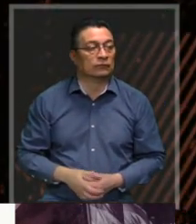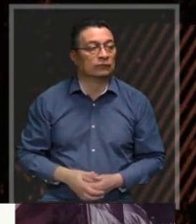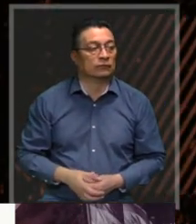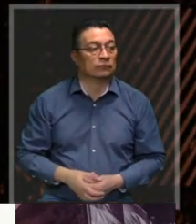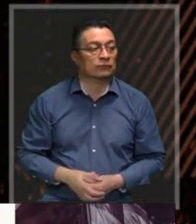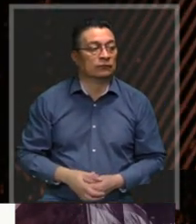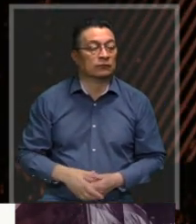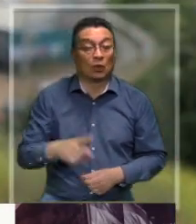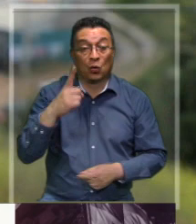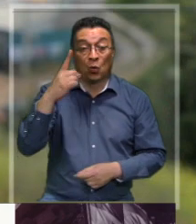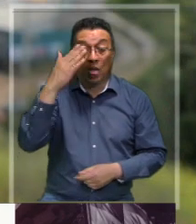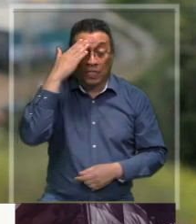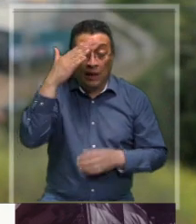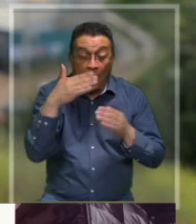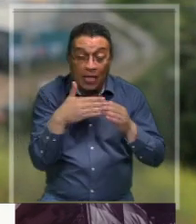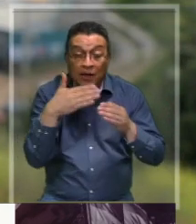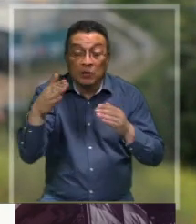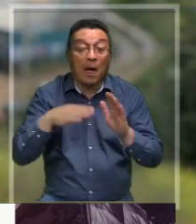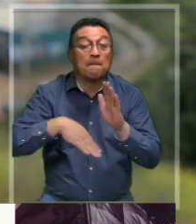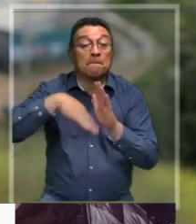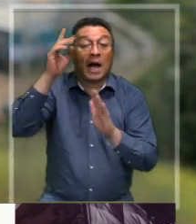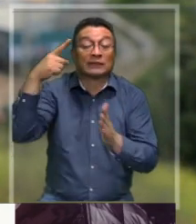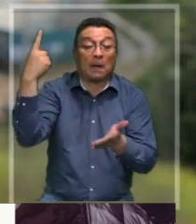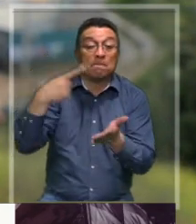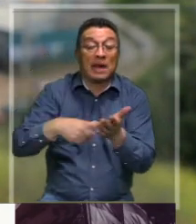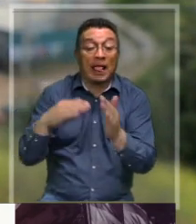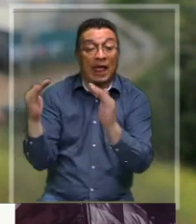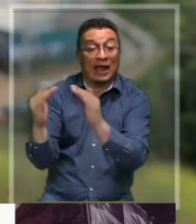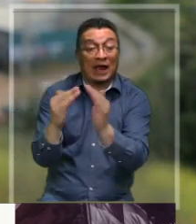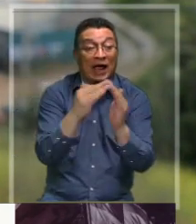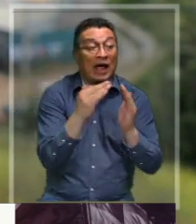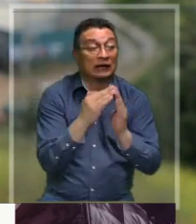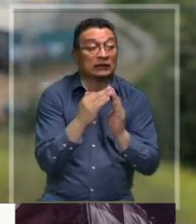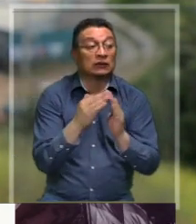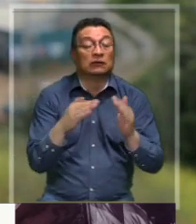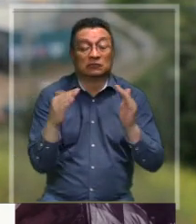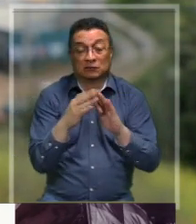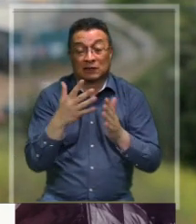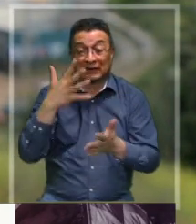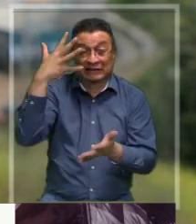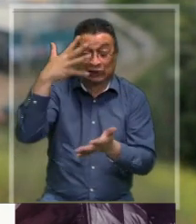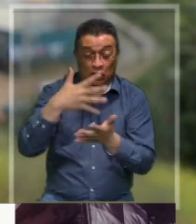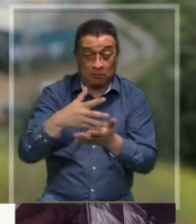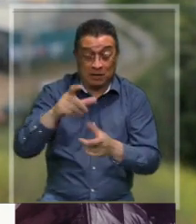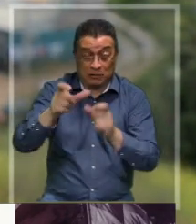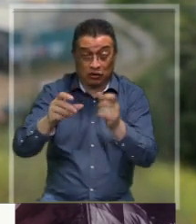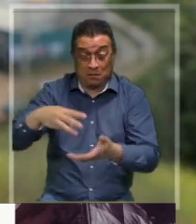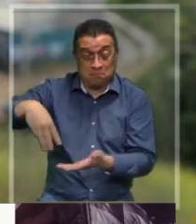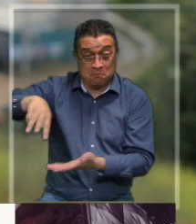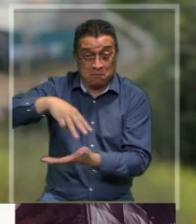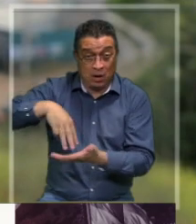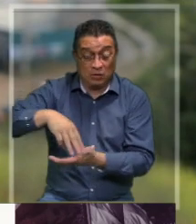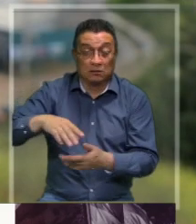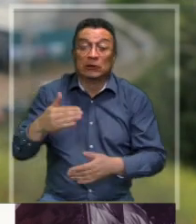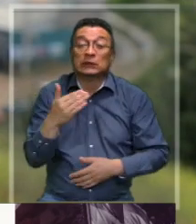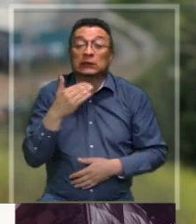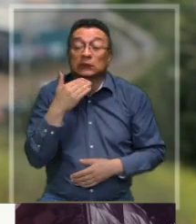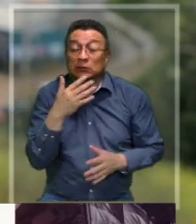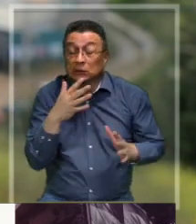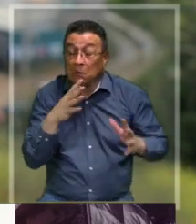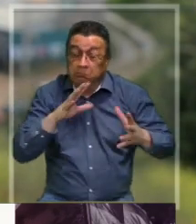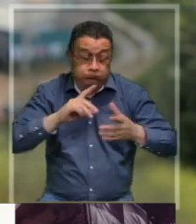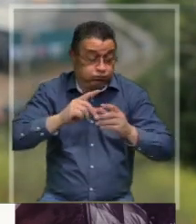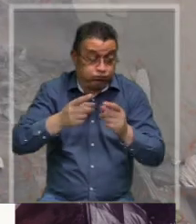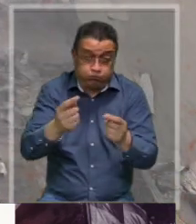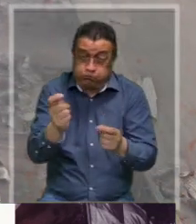Al día siguiente, más de 1.000 viviendas, el hogar de unos 5.000 maulinos, sencilla y dramáticamente